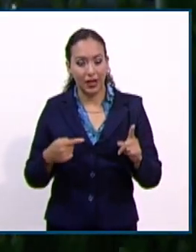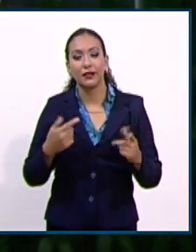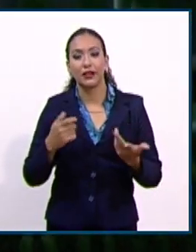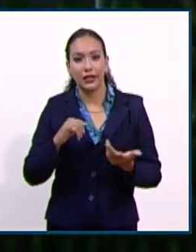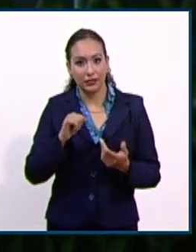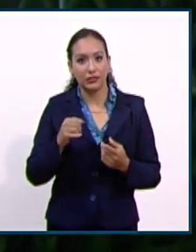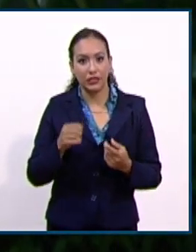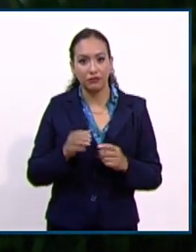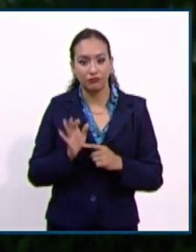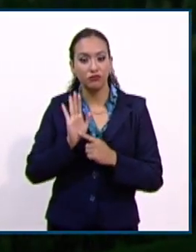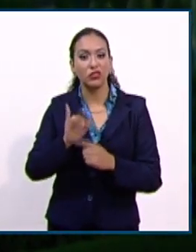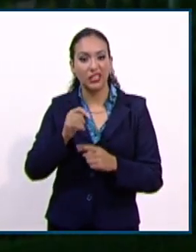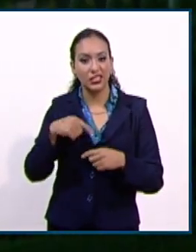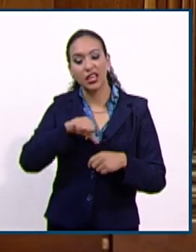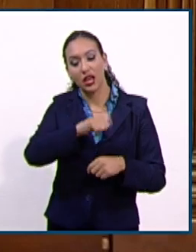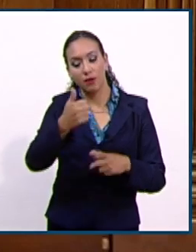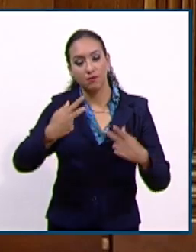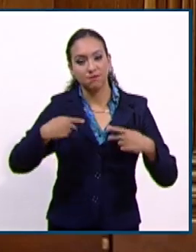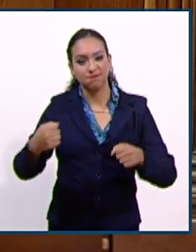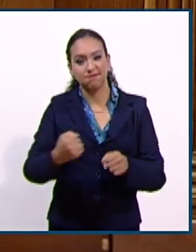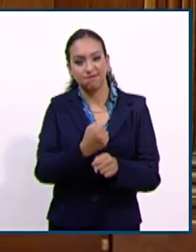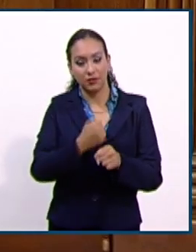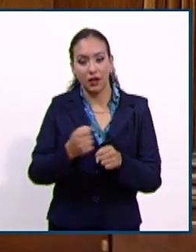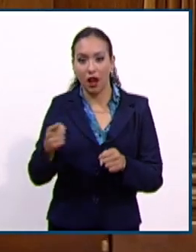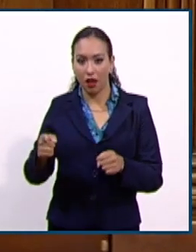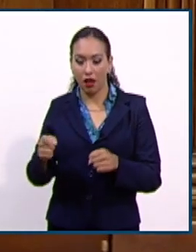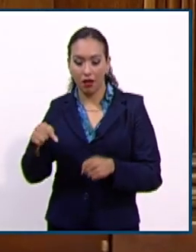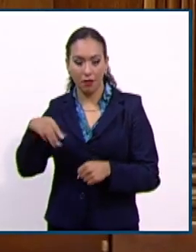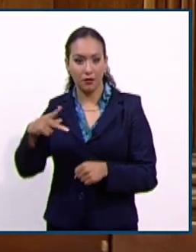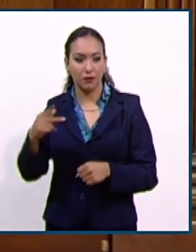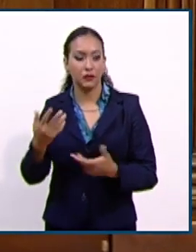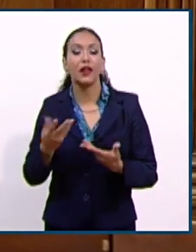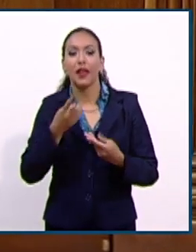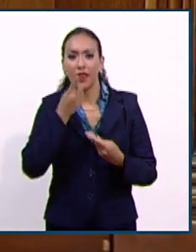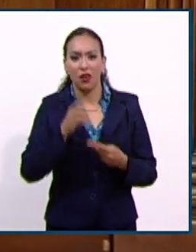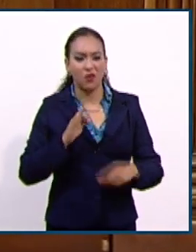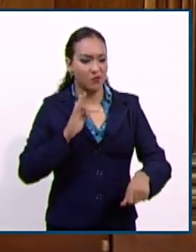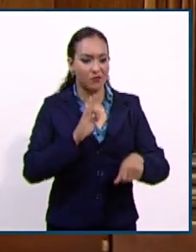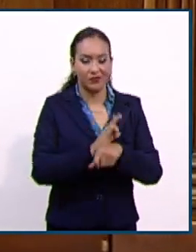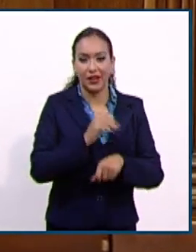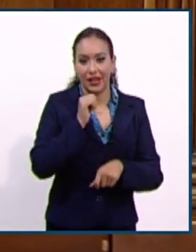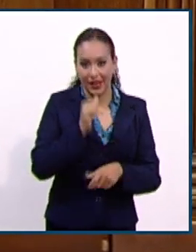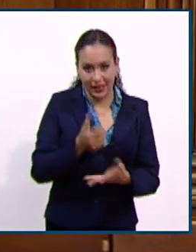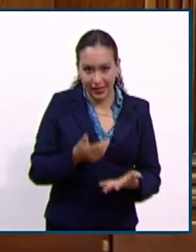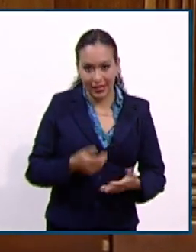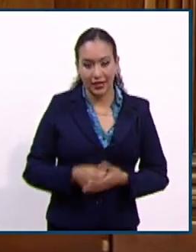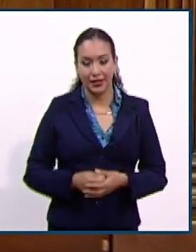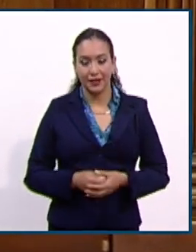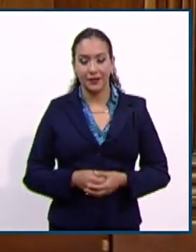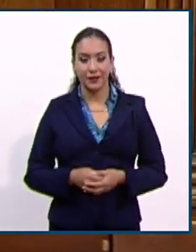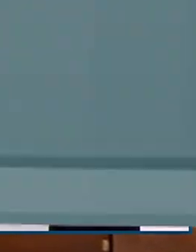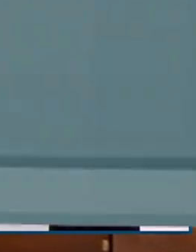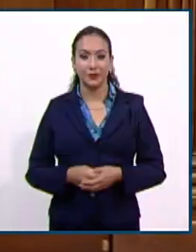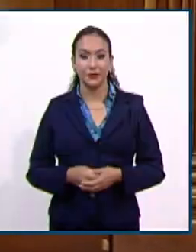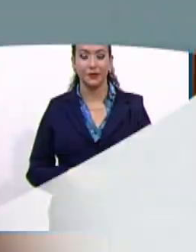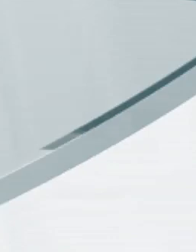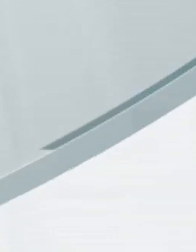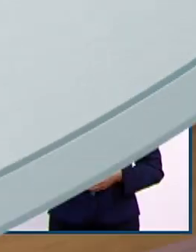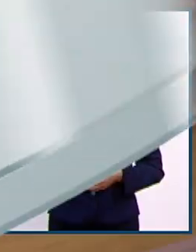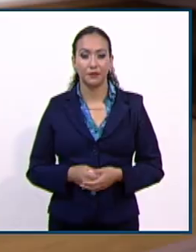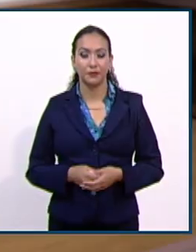de tortura y se inconformó con la decisión del Ministerio Público de no ejercicio de la acción penal.